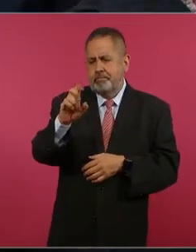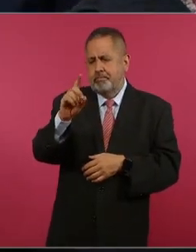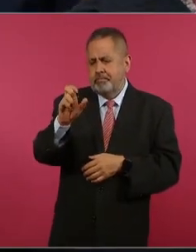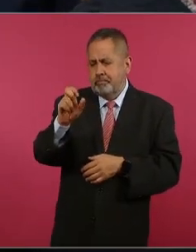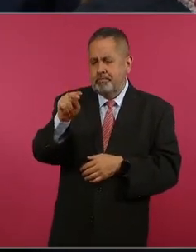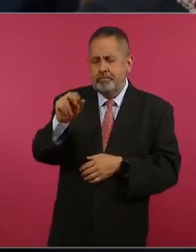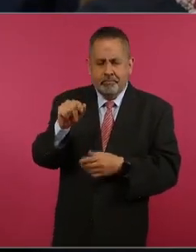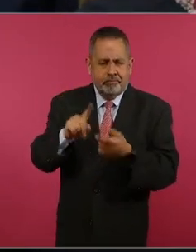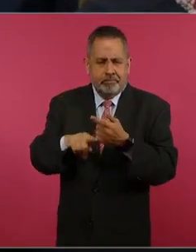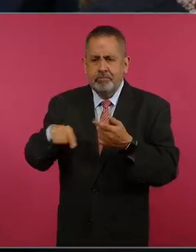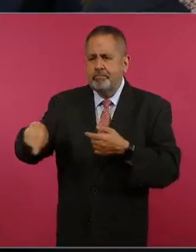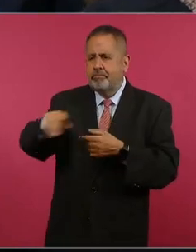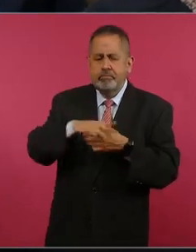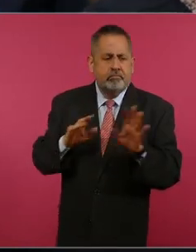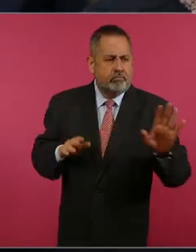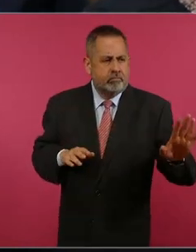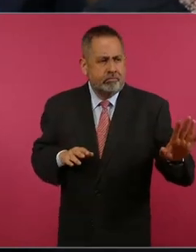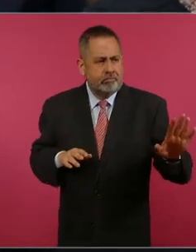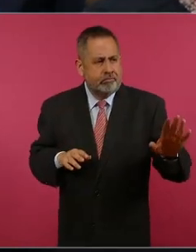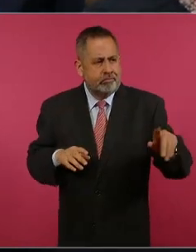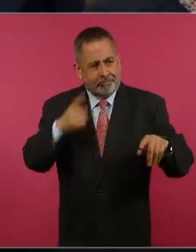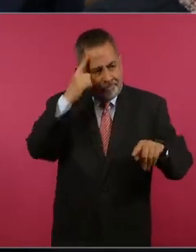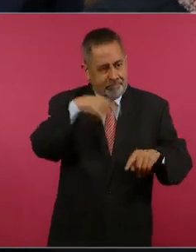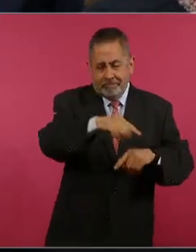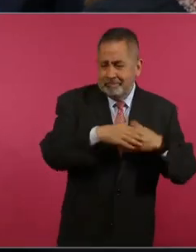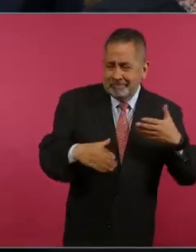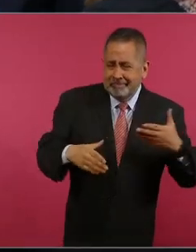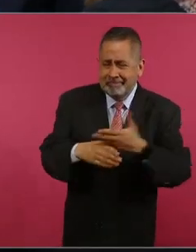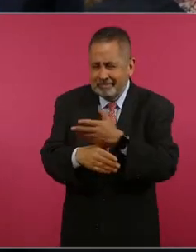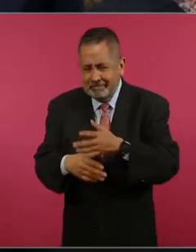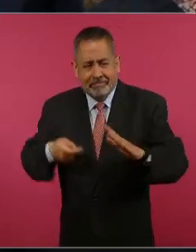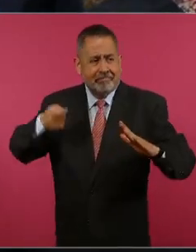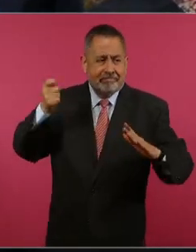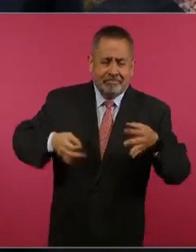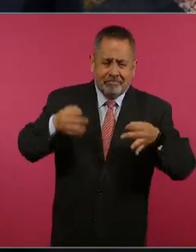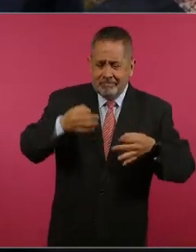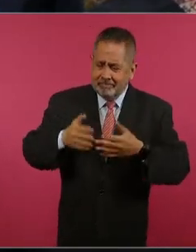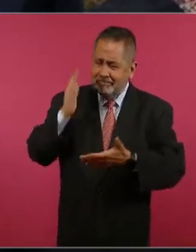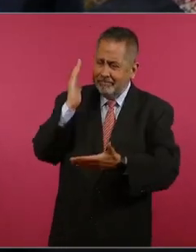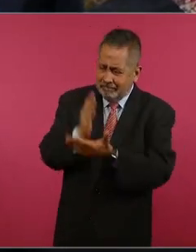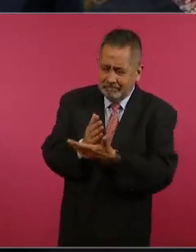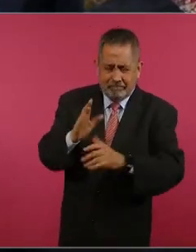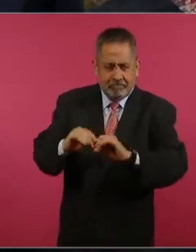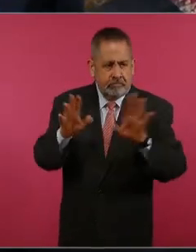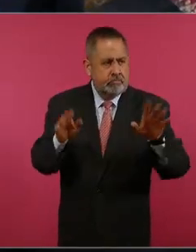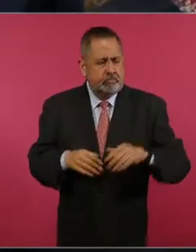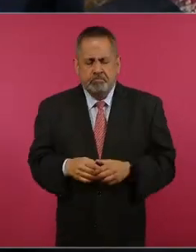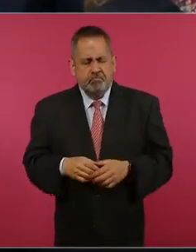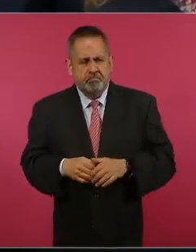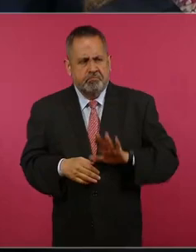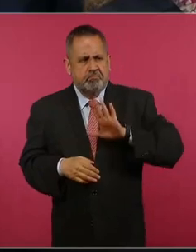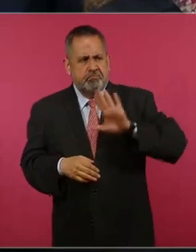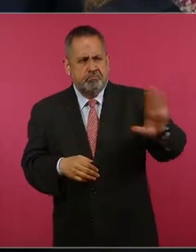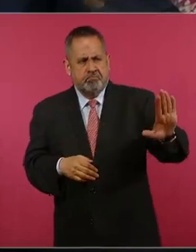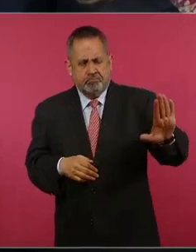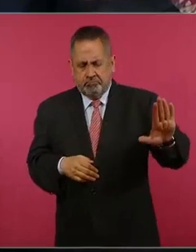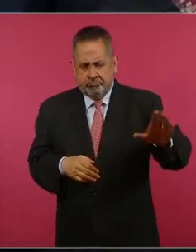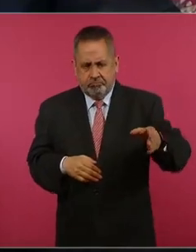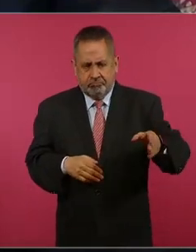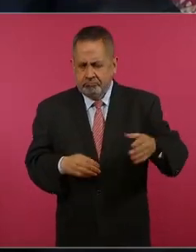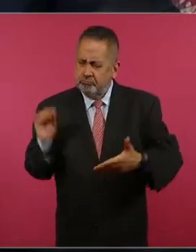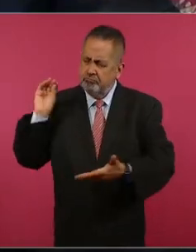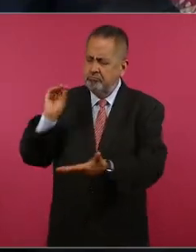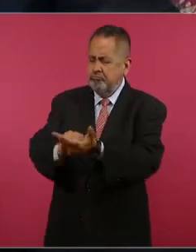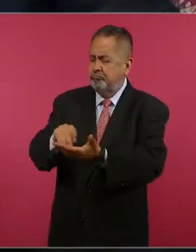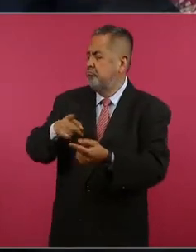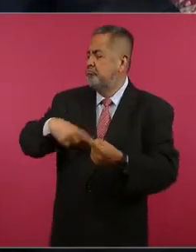con cuestiones públicas, pues para evitar que esto llegara a resolución y que se tuviera que hacer transparente, se puso pues ahí una barrera para decir